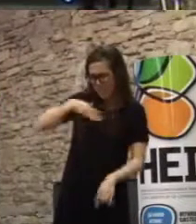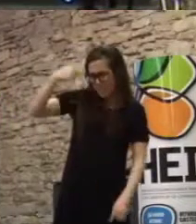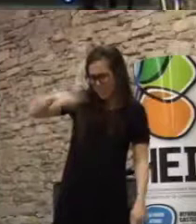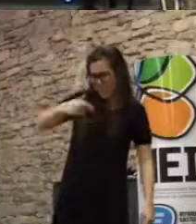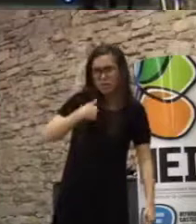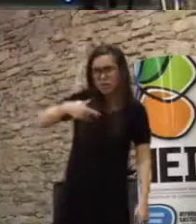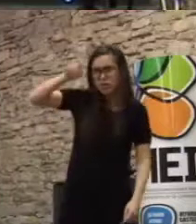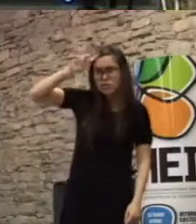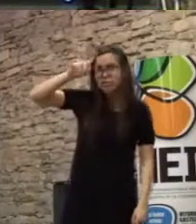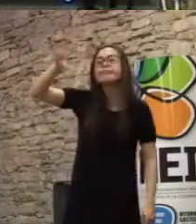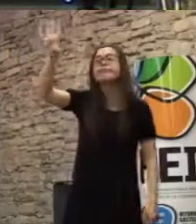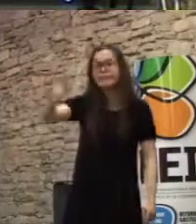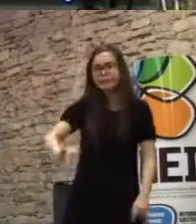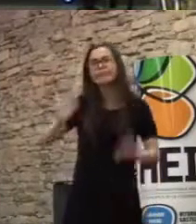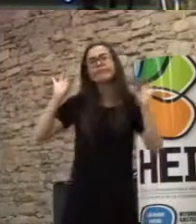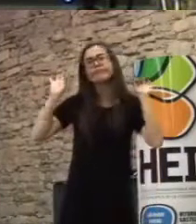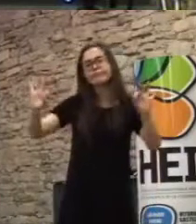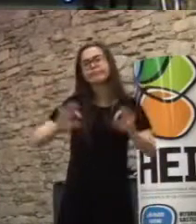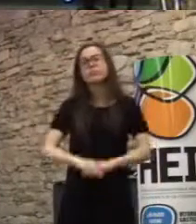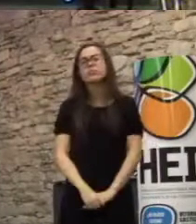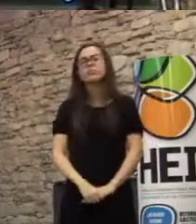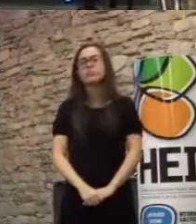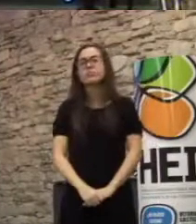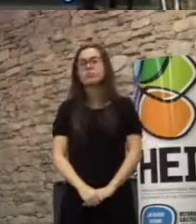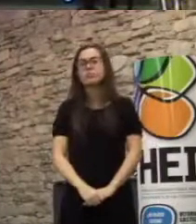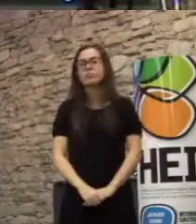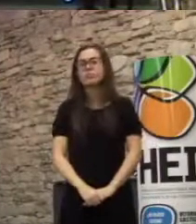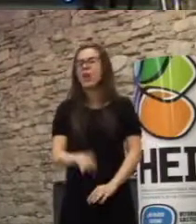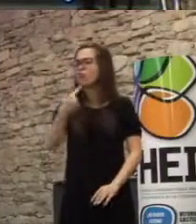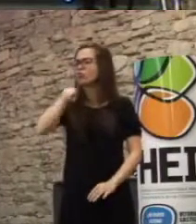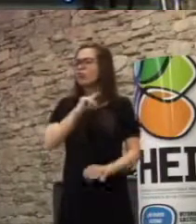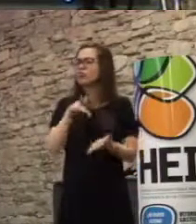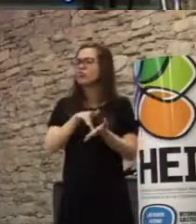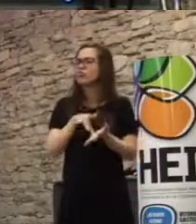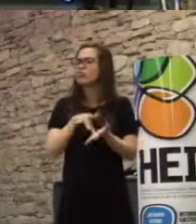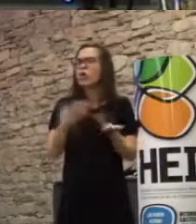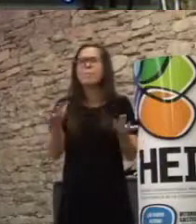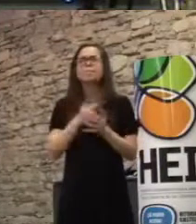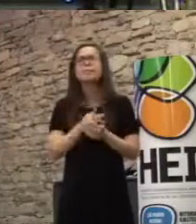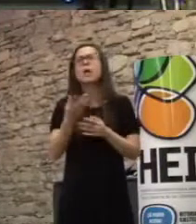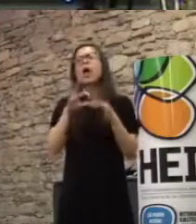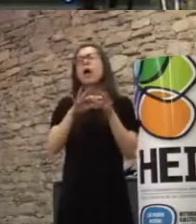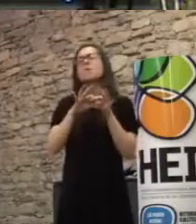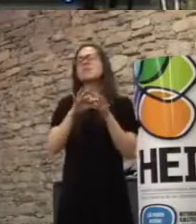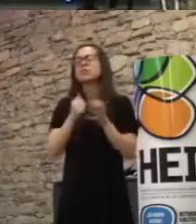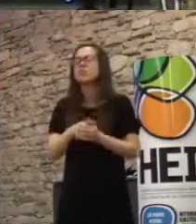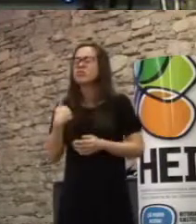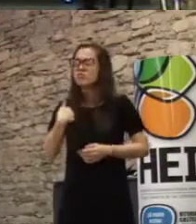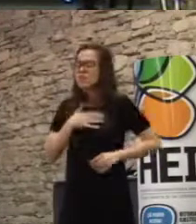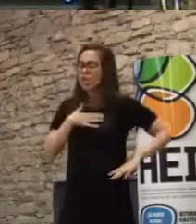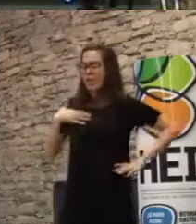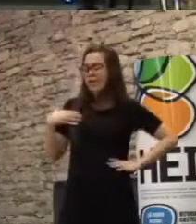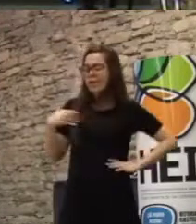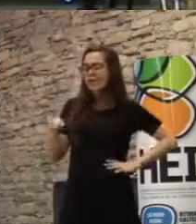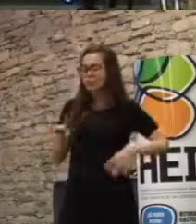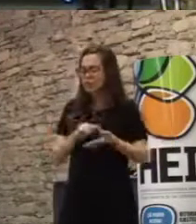eso es lo que te estoy diciendo pero no se nos ha pasado nunca que te tomas un café con amigo íntimo el issste o yo quise hacer este proyecto y tal no